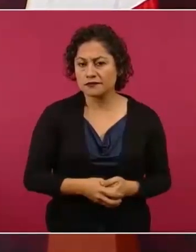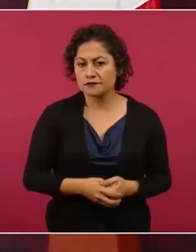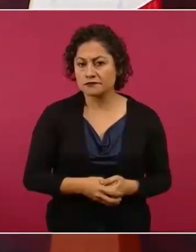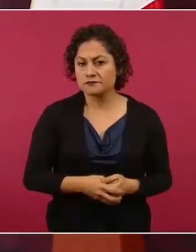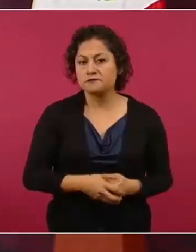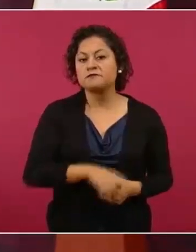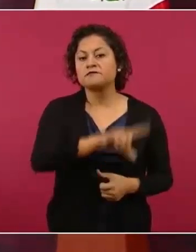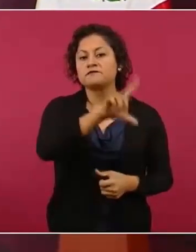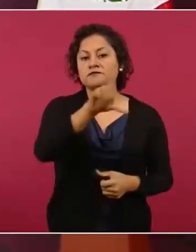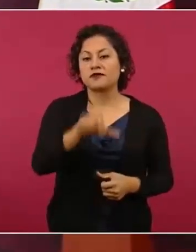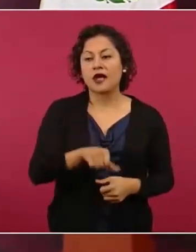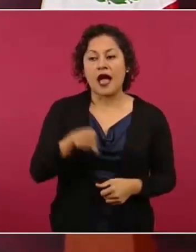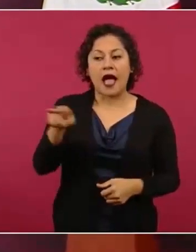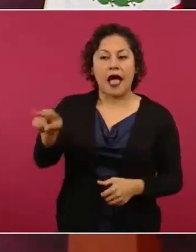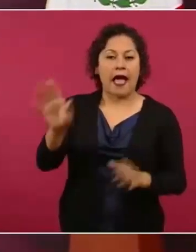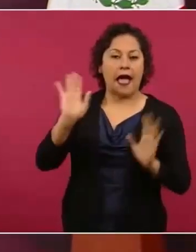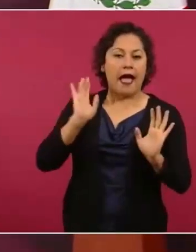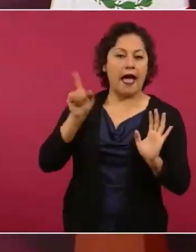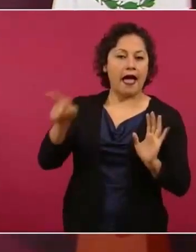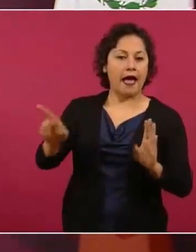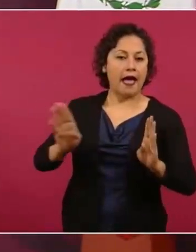a las Fuerzas Armadas.